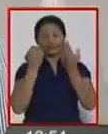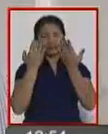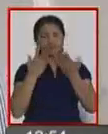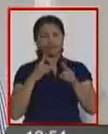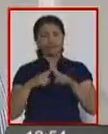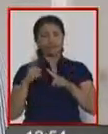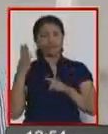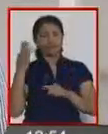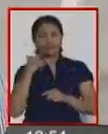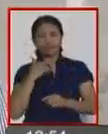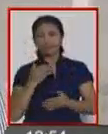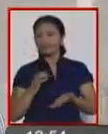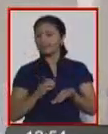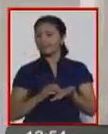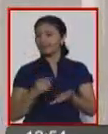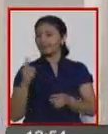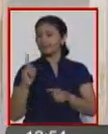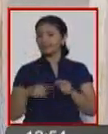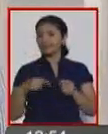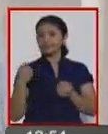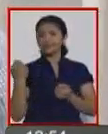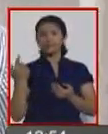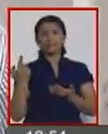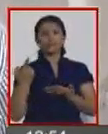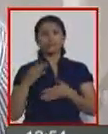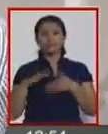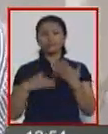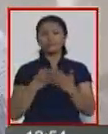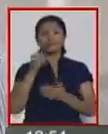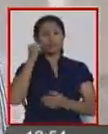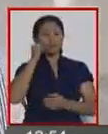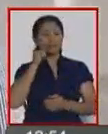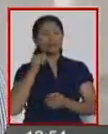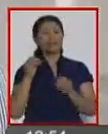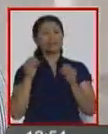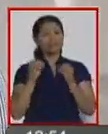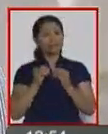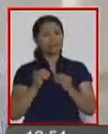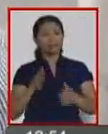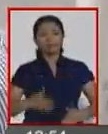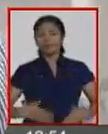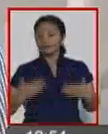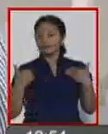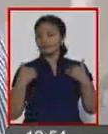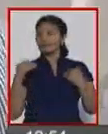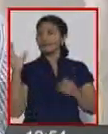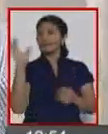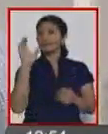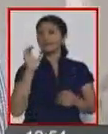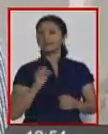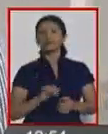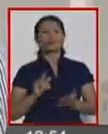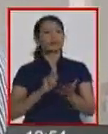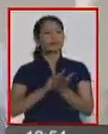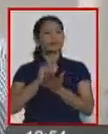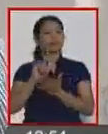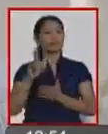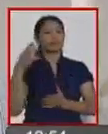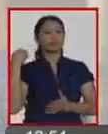mal, completamente mal, porque algo inesperado que nadie se lo prevía, algo que ella, una aventura más de ella en busca de ser un